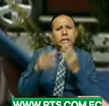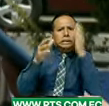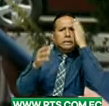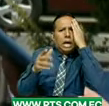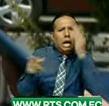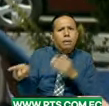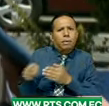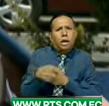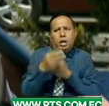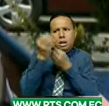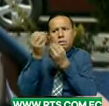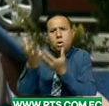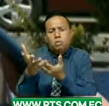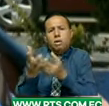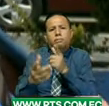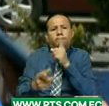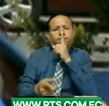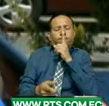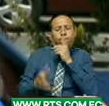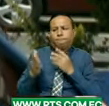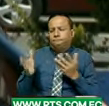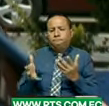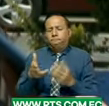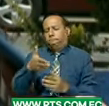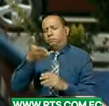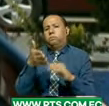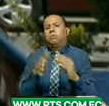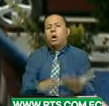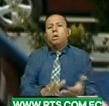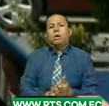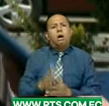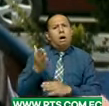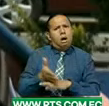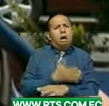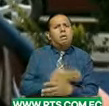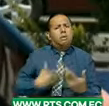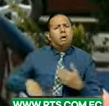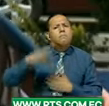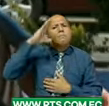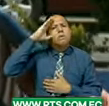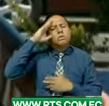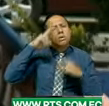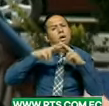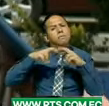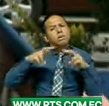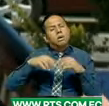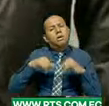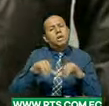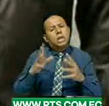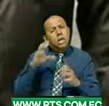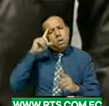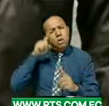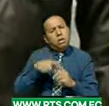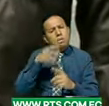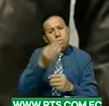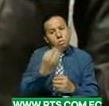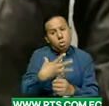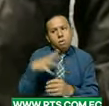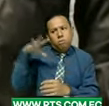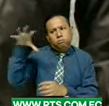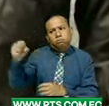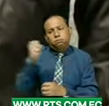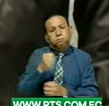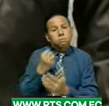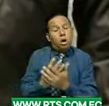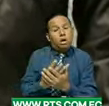presunto autor de este hecho y la policía se encontraba investigando a fin de proceder a la detención. El jefe de muertes